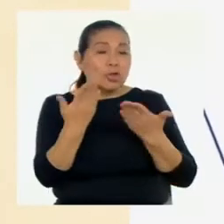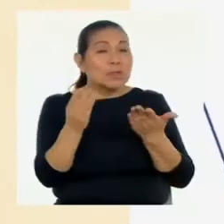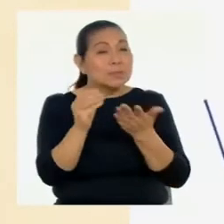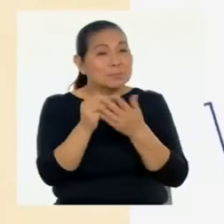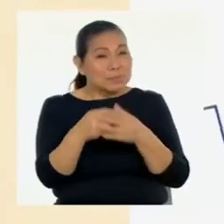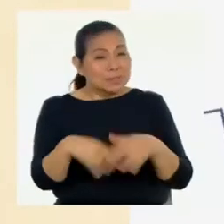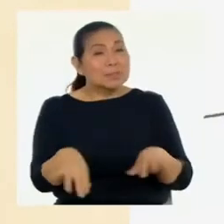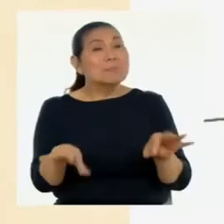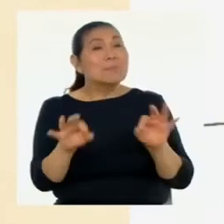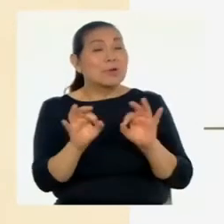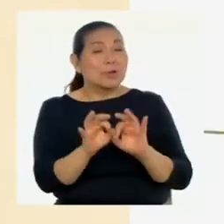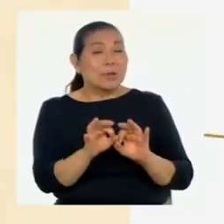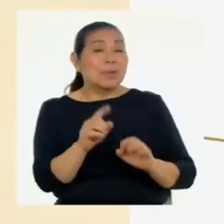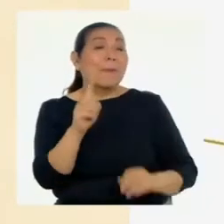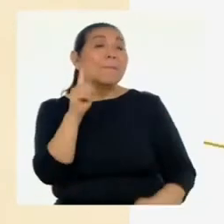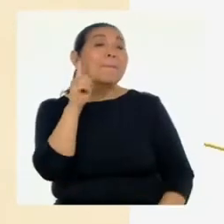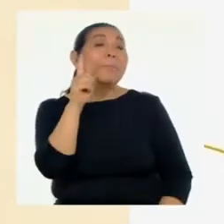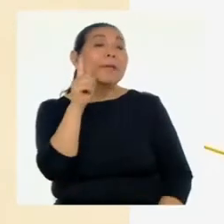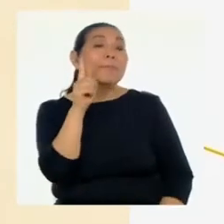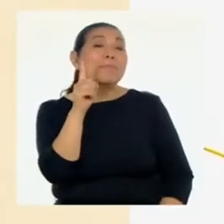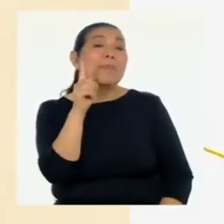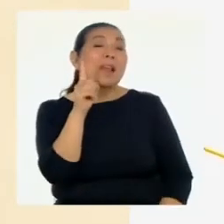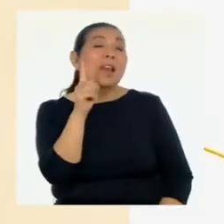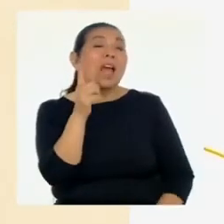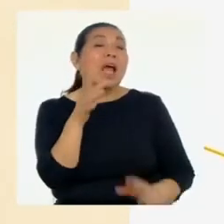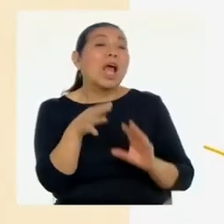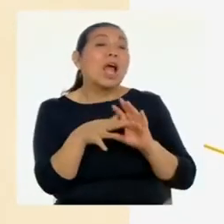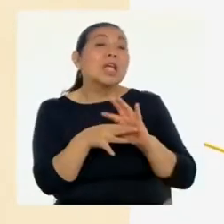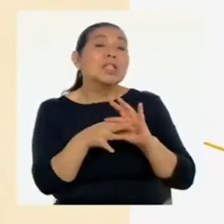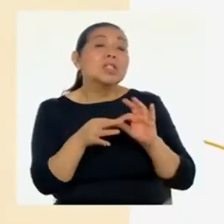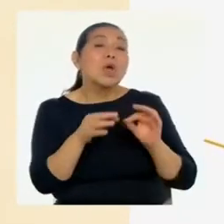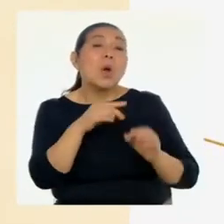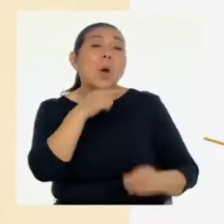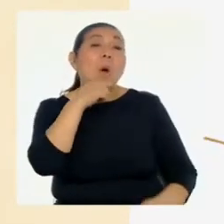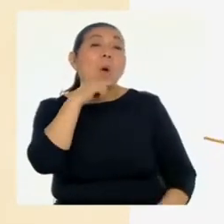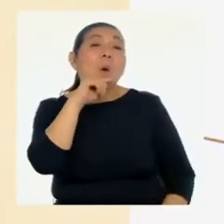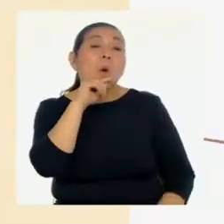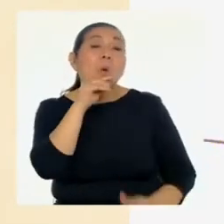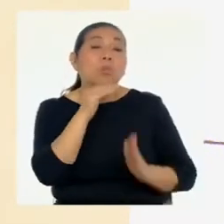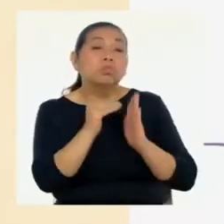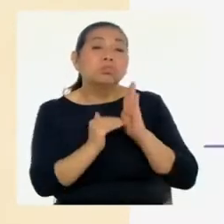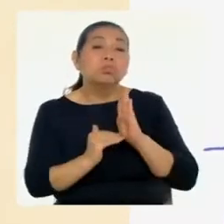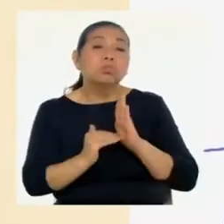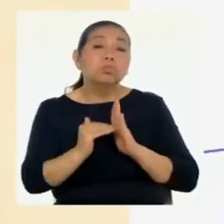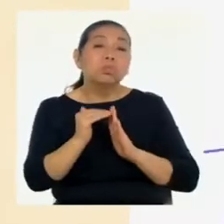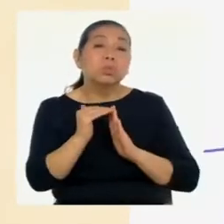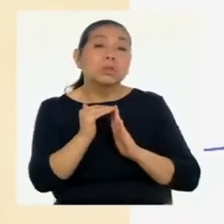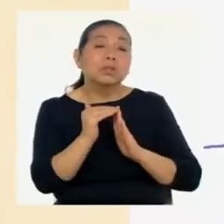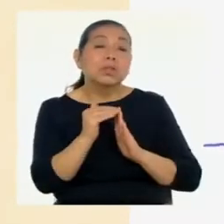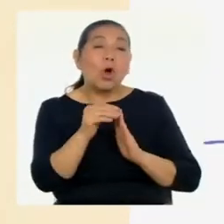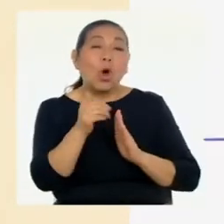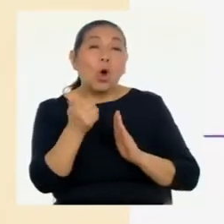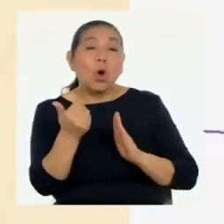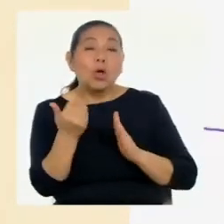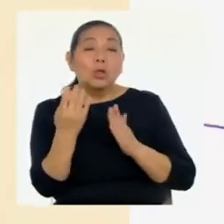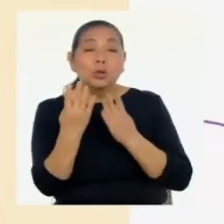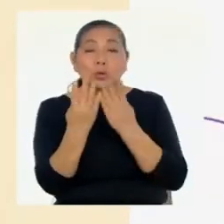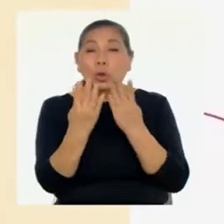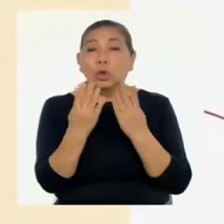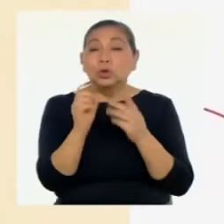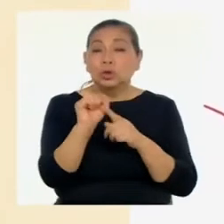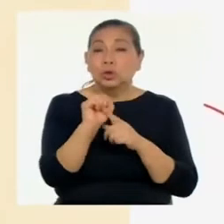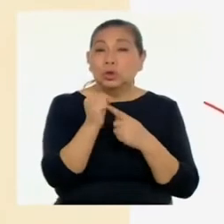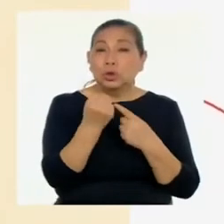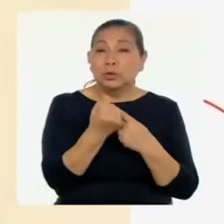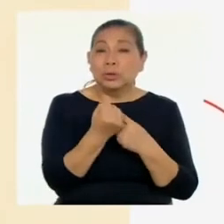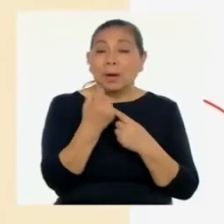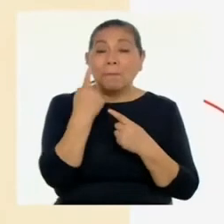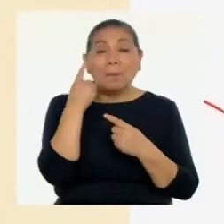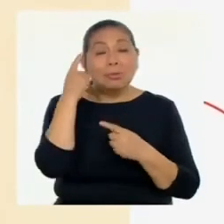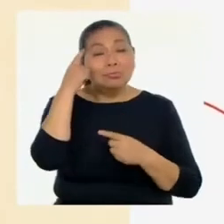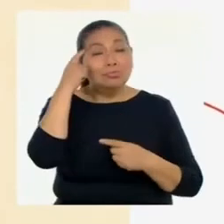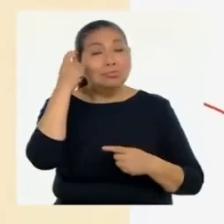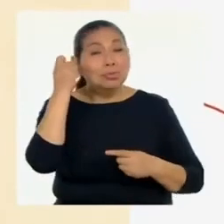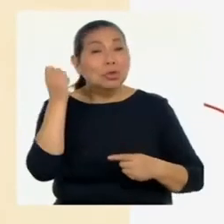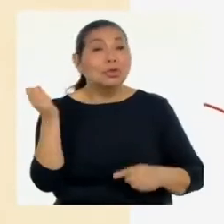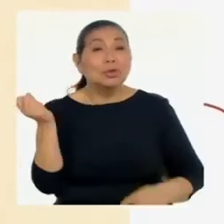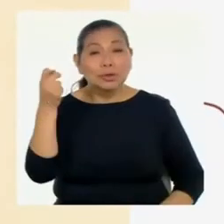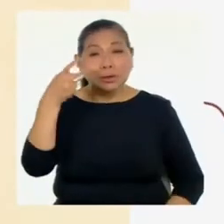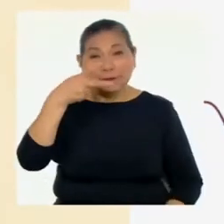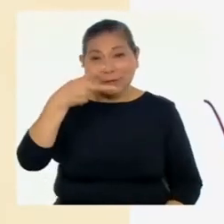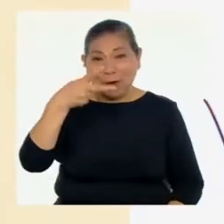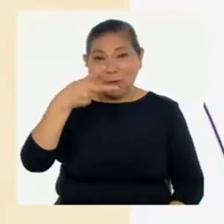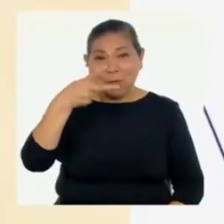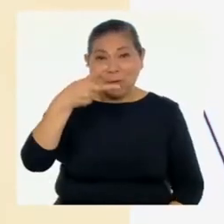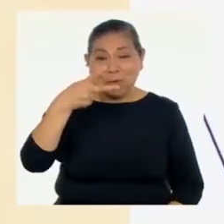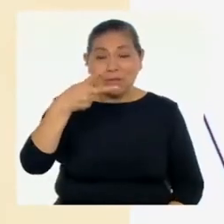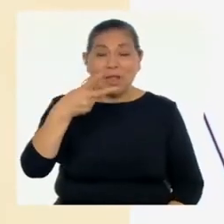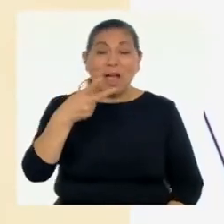cosas muy importantes. Primero, acerca de historias de mujeres que superaron estereotipos y otras barreras sociales para lograr sus sueños. Y